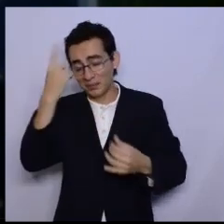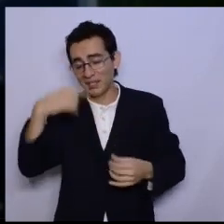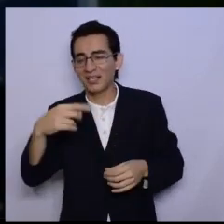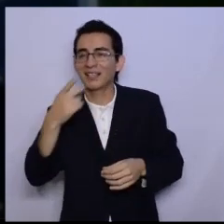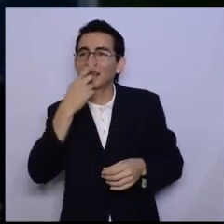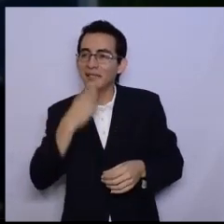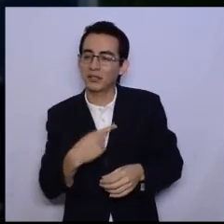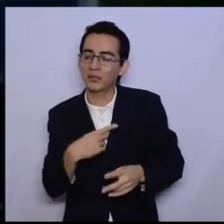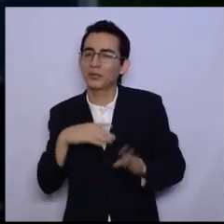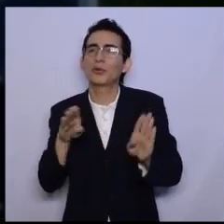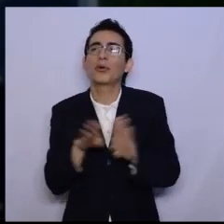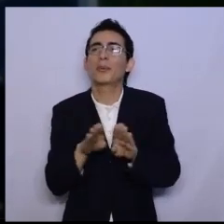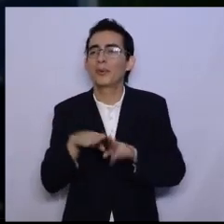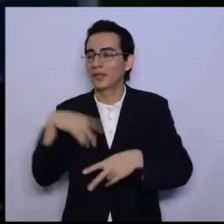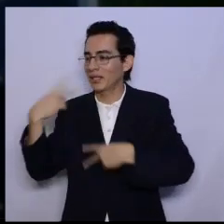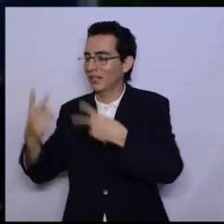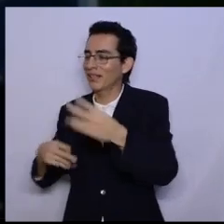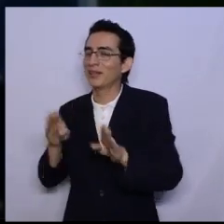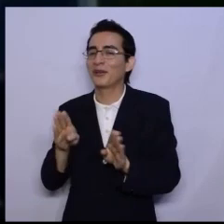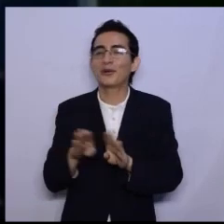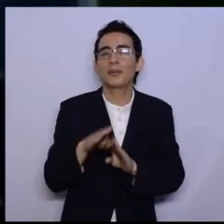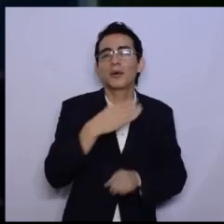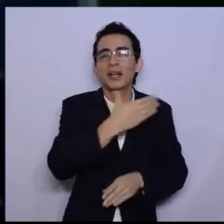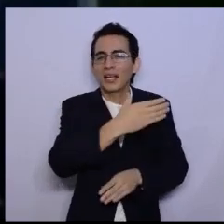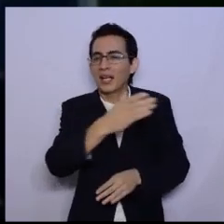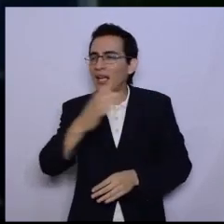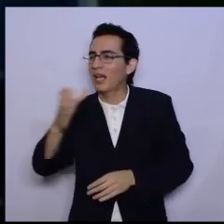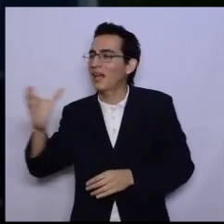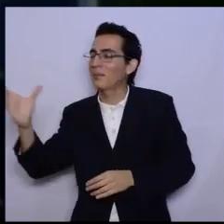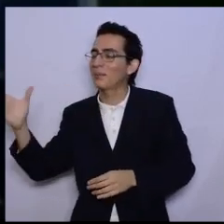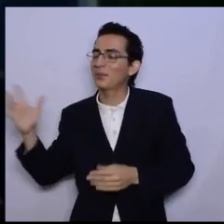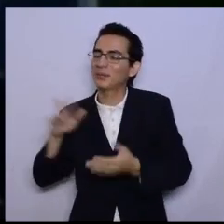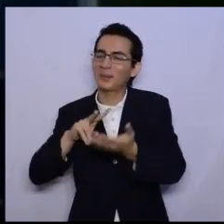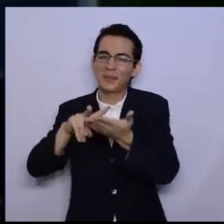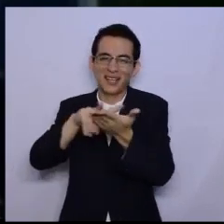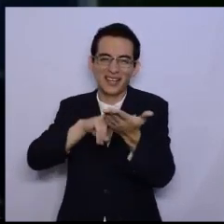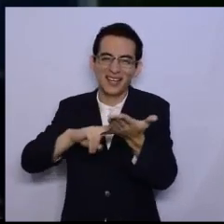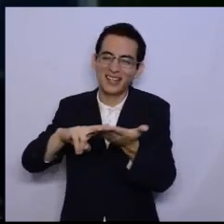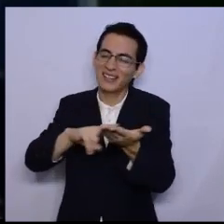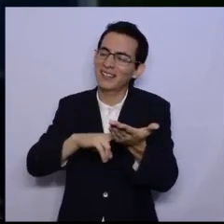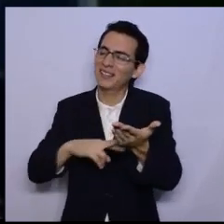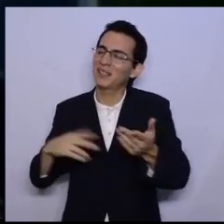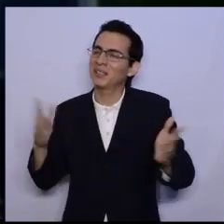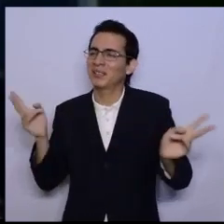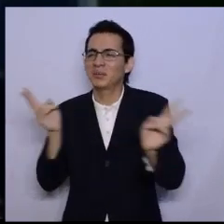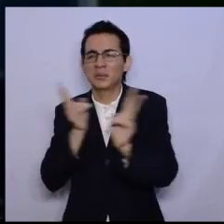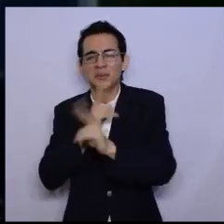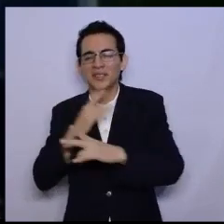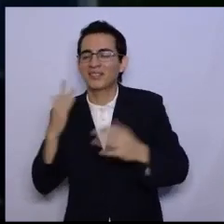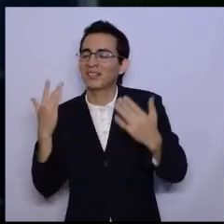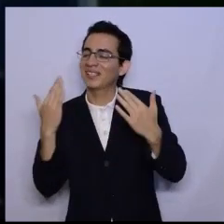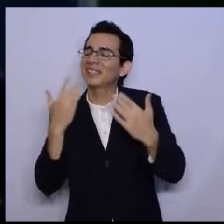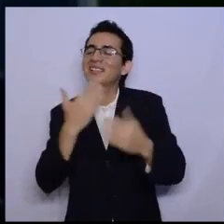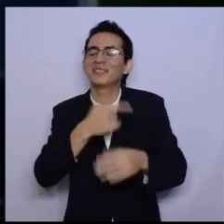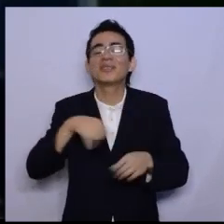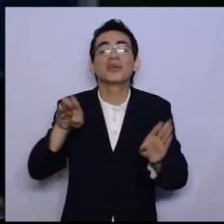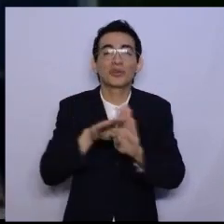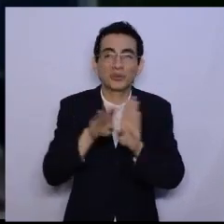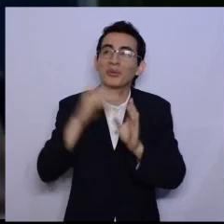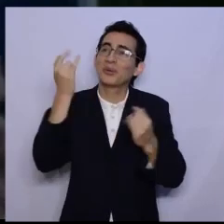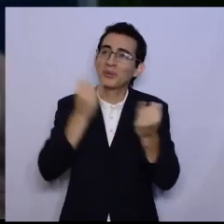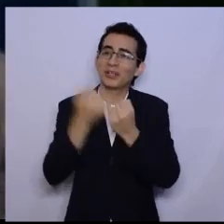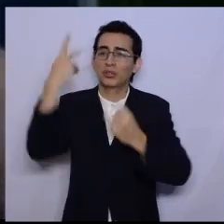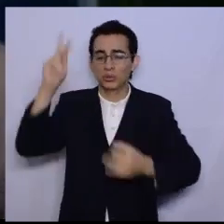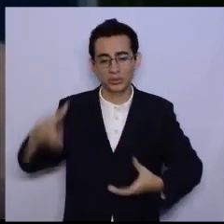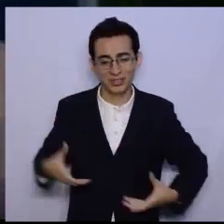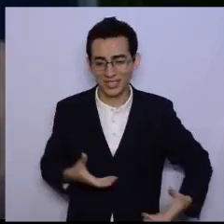pastos verdes. Aunque a veces andemos en valle de sombra y de muerte, porque tú nos llevas por las sendas de